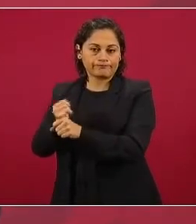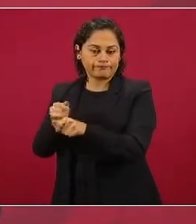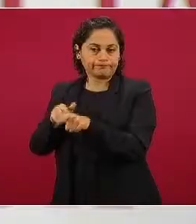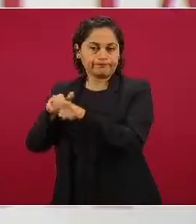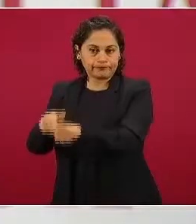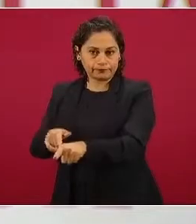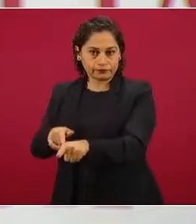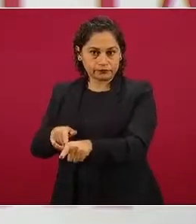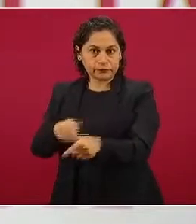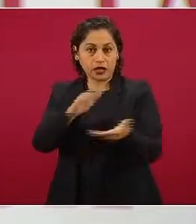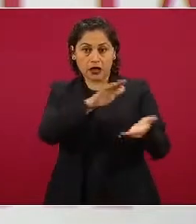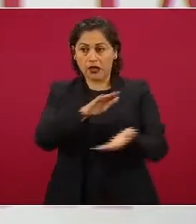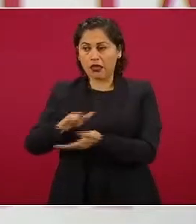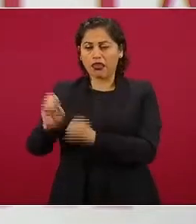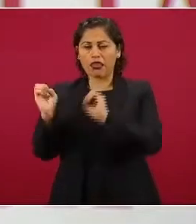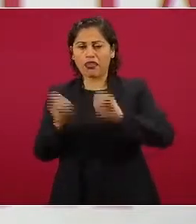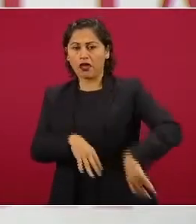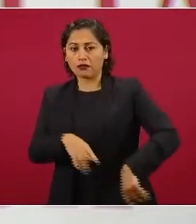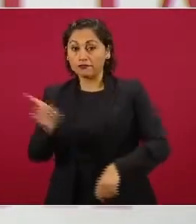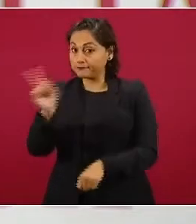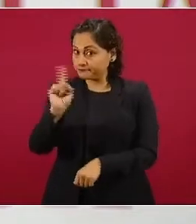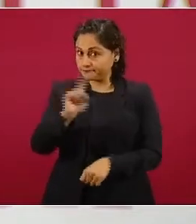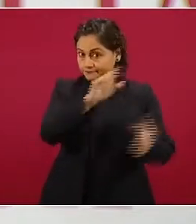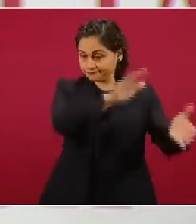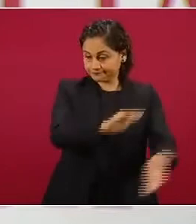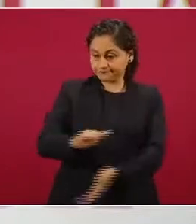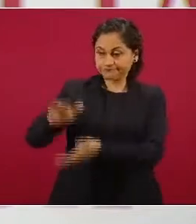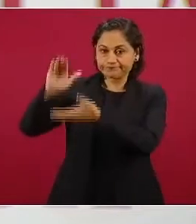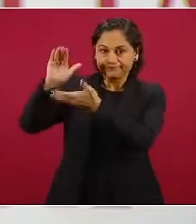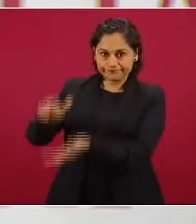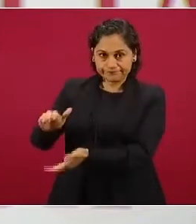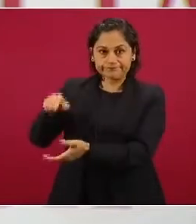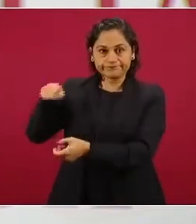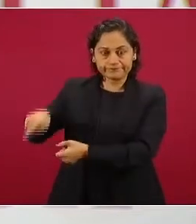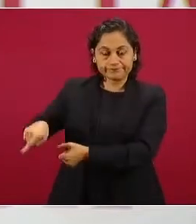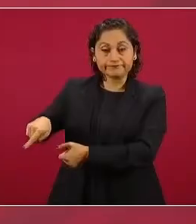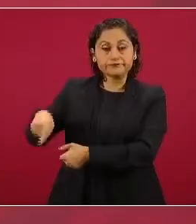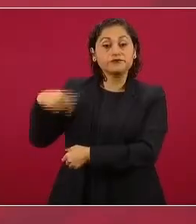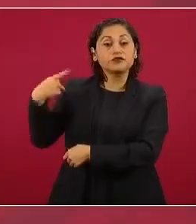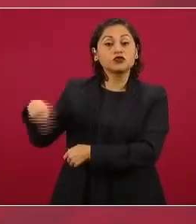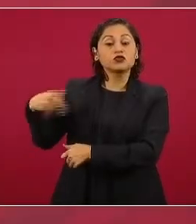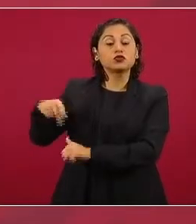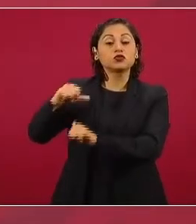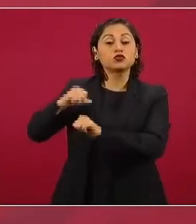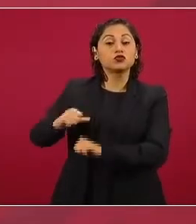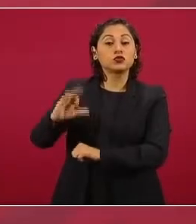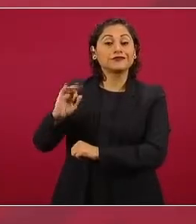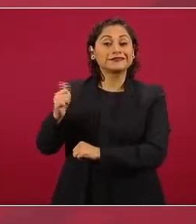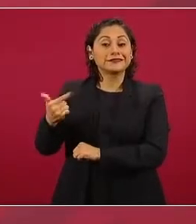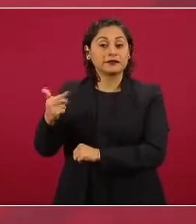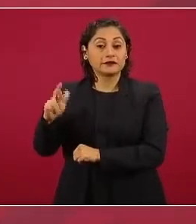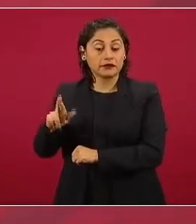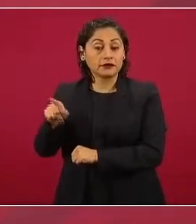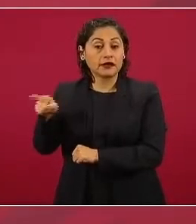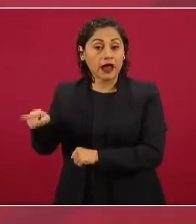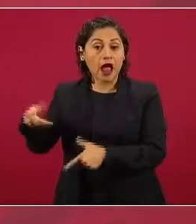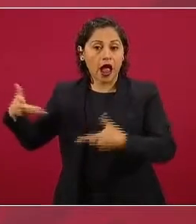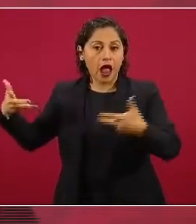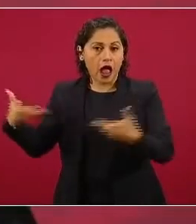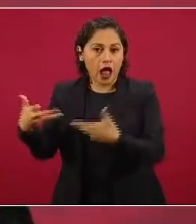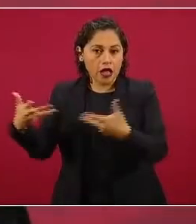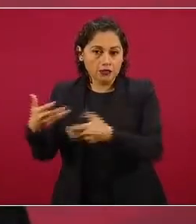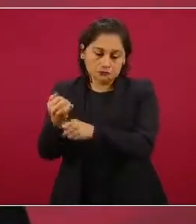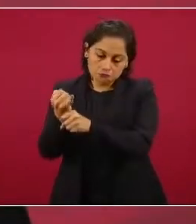Lo cual presupone la determinación de la Fiscalía General de la República de llevar a cabo una